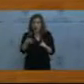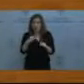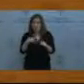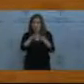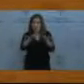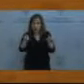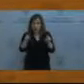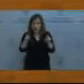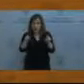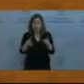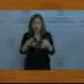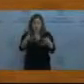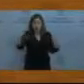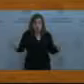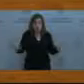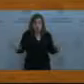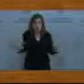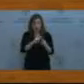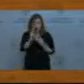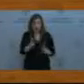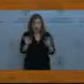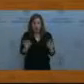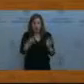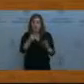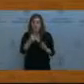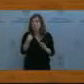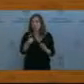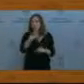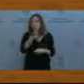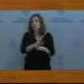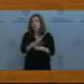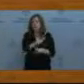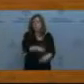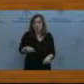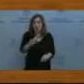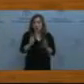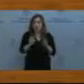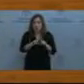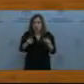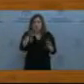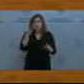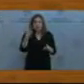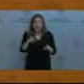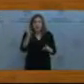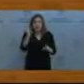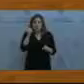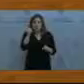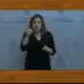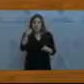francesa Suez. Solo existe un operador en el mundo, como bien indicaba el portavoz de Podemos, que es la multinacional francesa Suez. Solo hay una experiencia, que